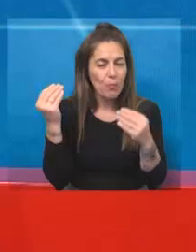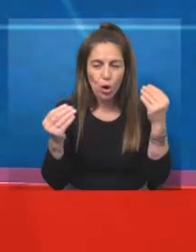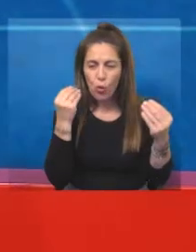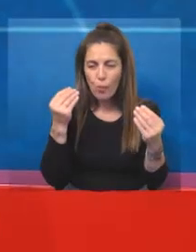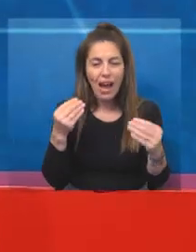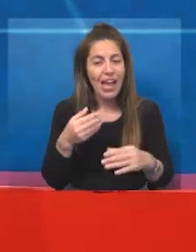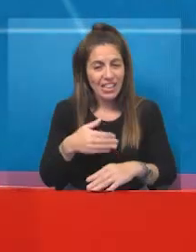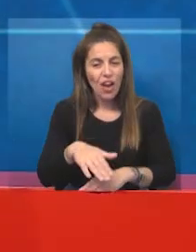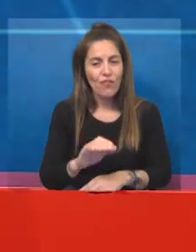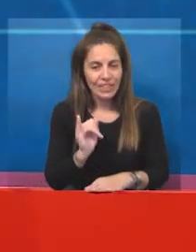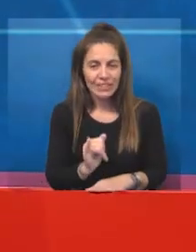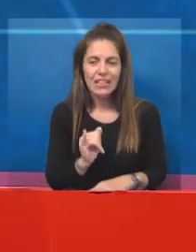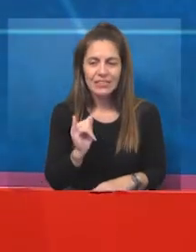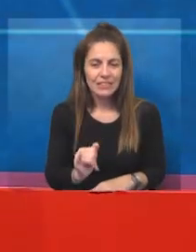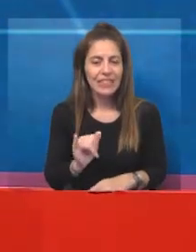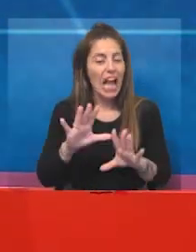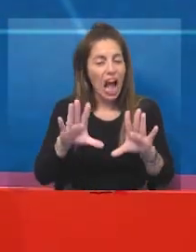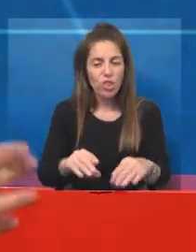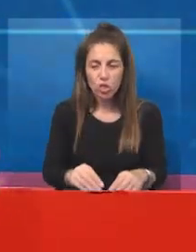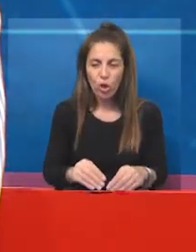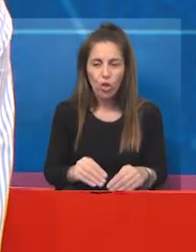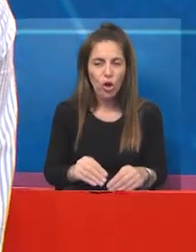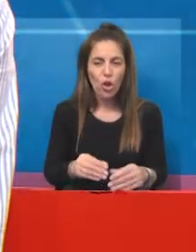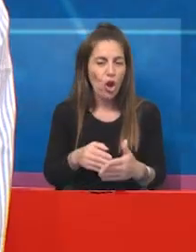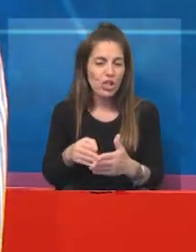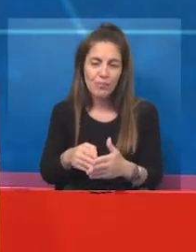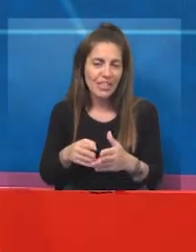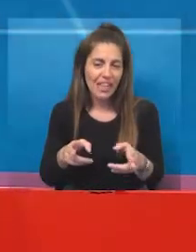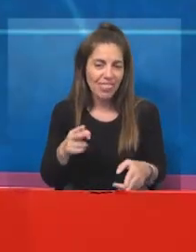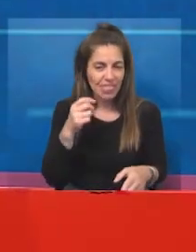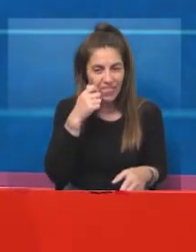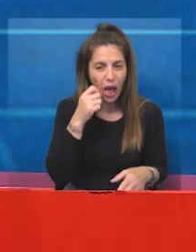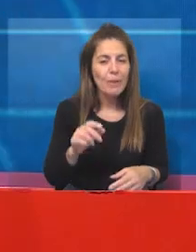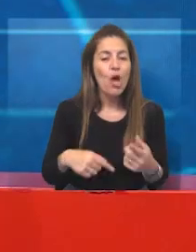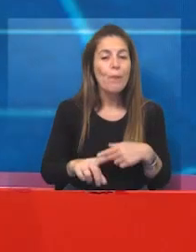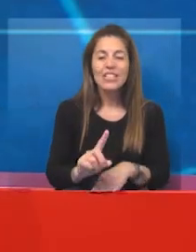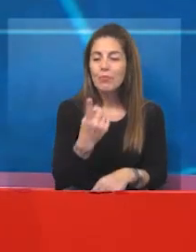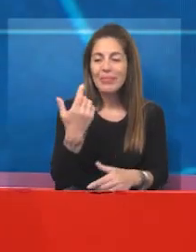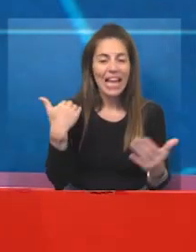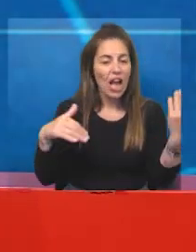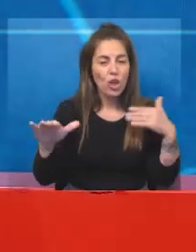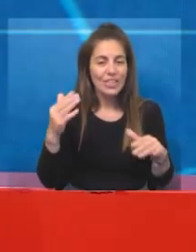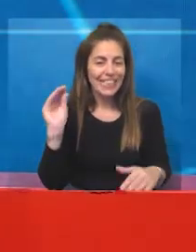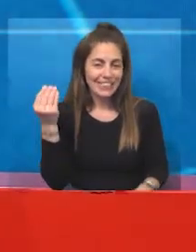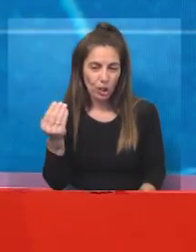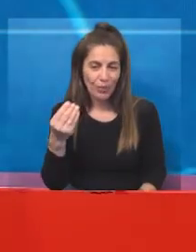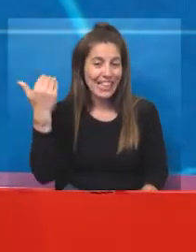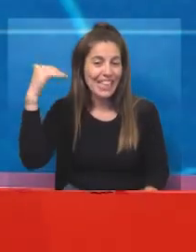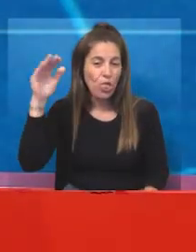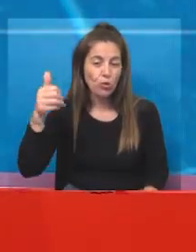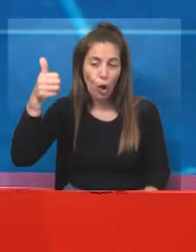que afecta y que afecta a todos los límites etarios eh Pero principalmente adolescentes y jóvenes y adultos